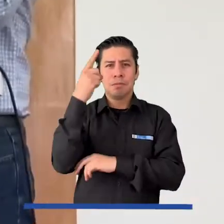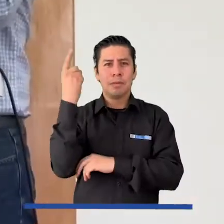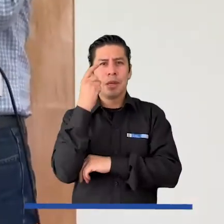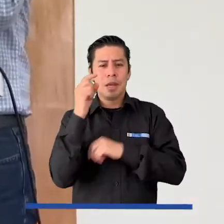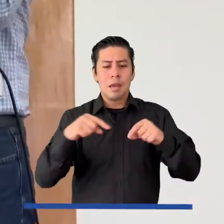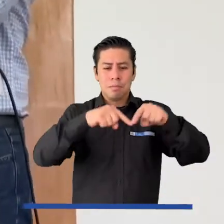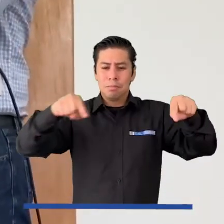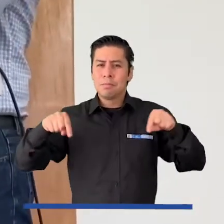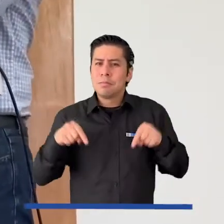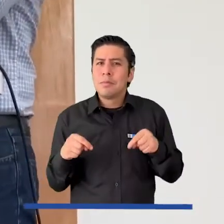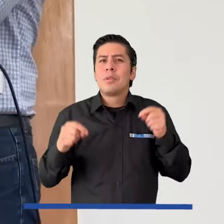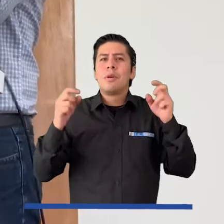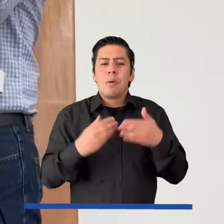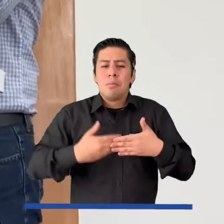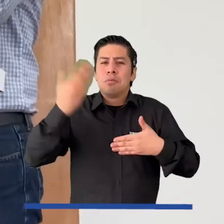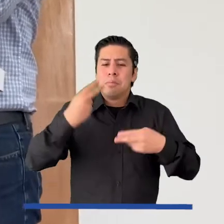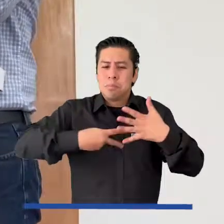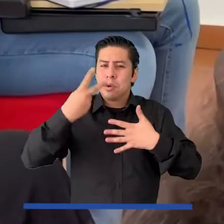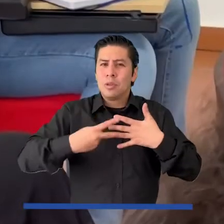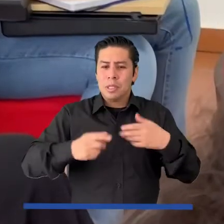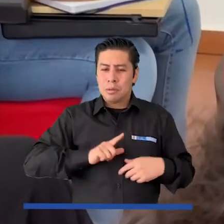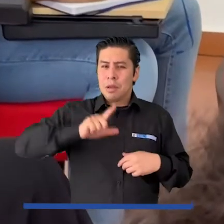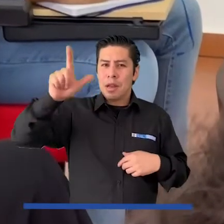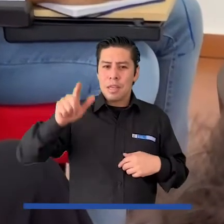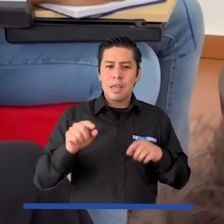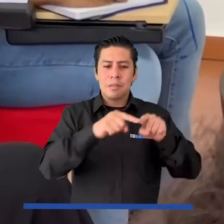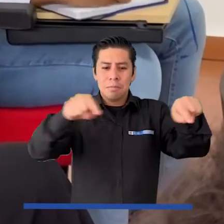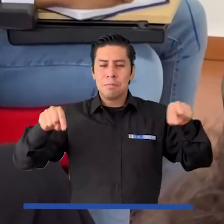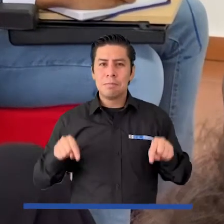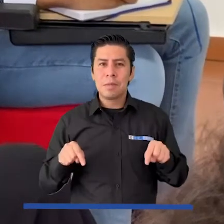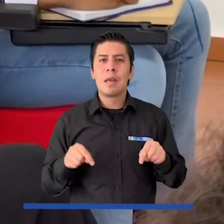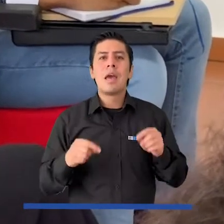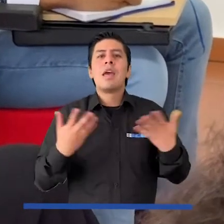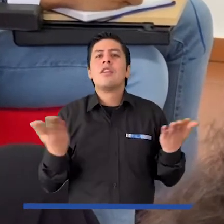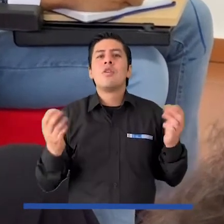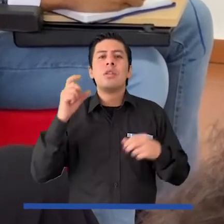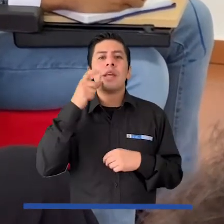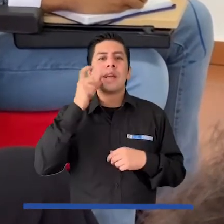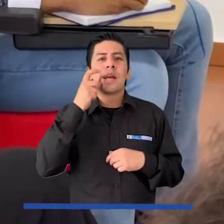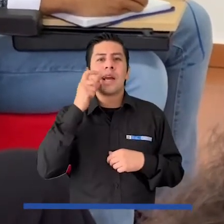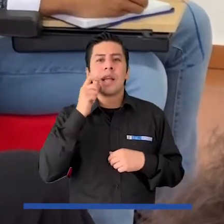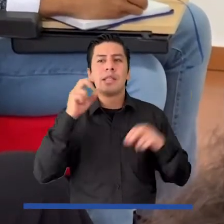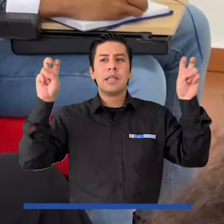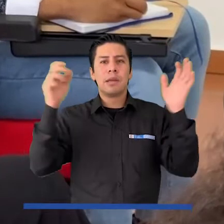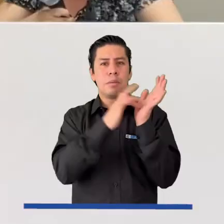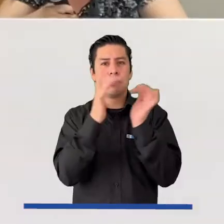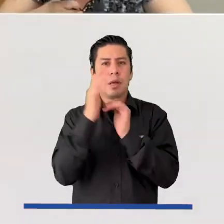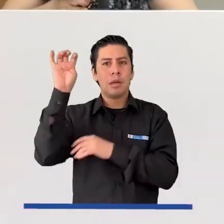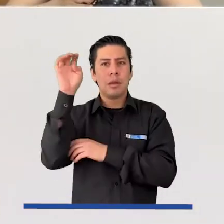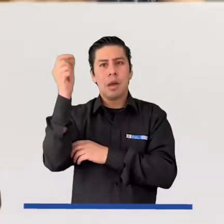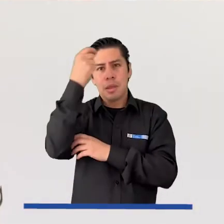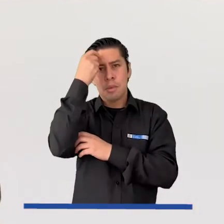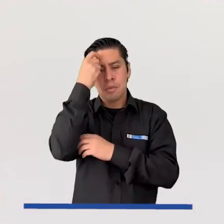Fue un espacio de diálogo para propiciar la reflexión de la comunidad en general y en torno a las iniciativas y acciones de memoria lideradas por representantes de la